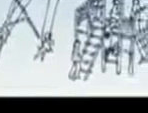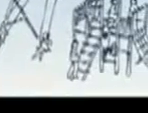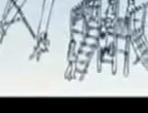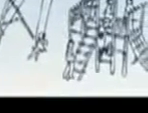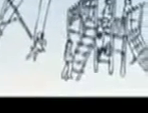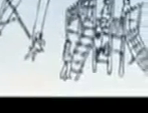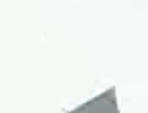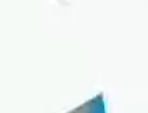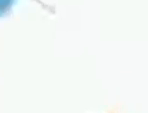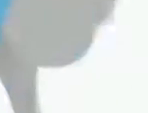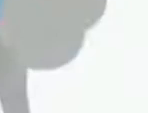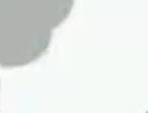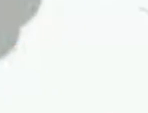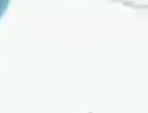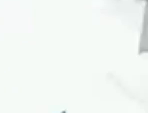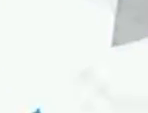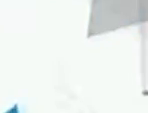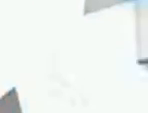www.rumbohabitat3.es.